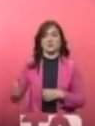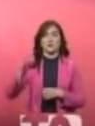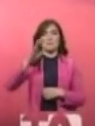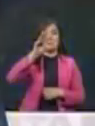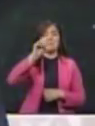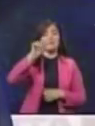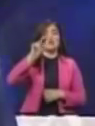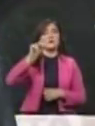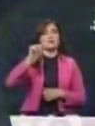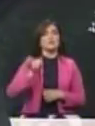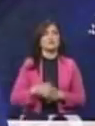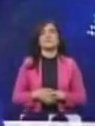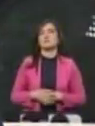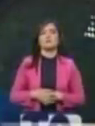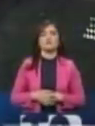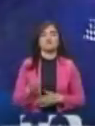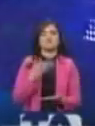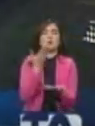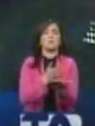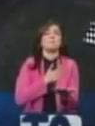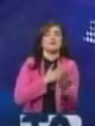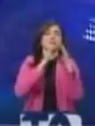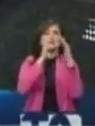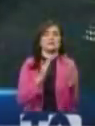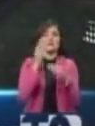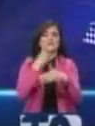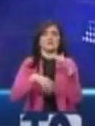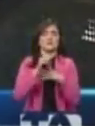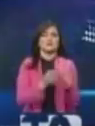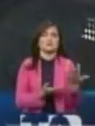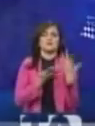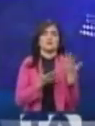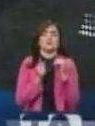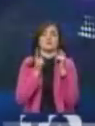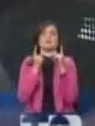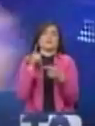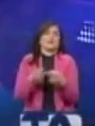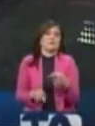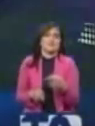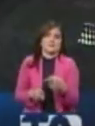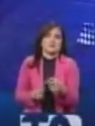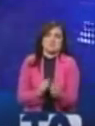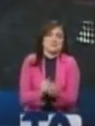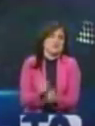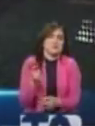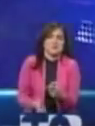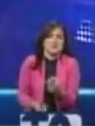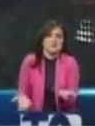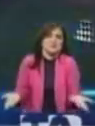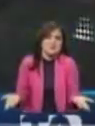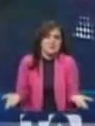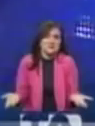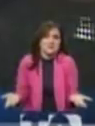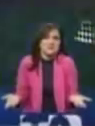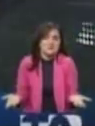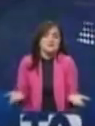Maná. Con esto de que quiero llegar a mi casa, de que mi casa me está esperando mi hijo, y yo sorpresa que ni siquiera yo puedo avanzar. Porque si no